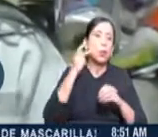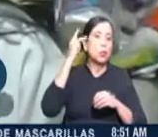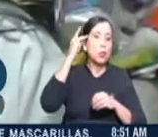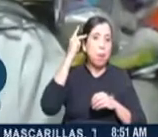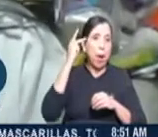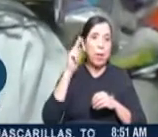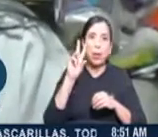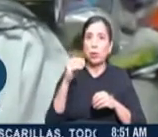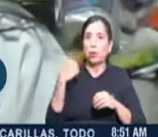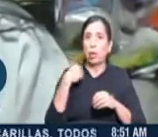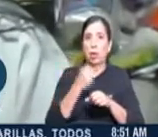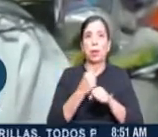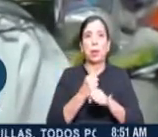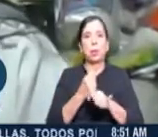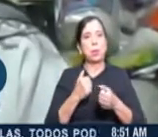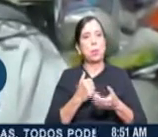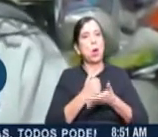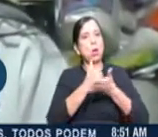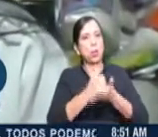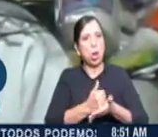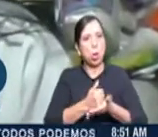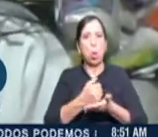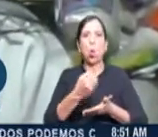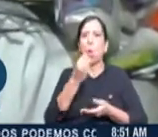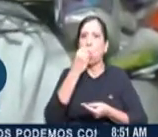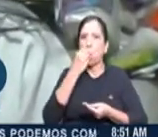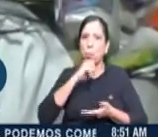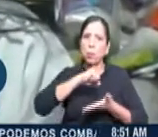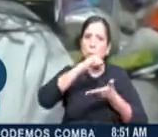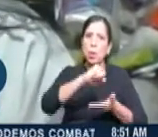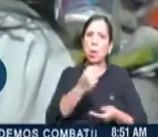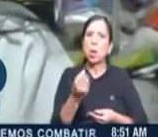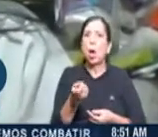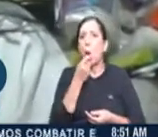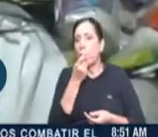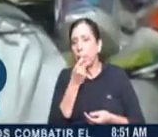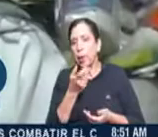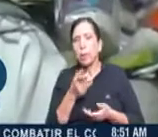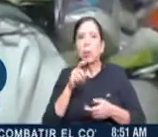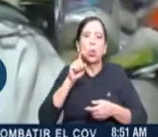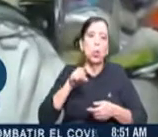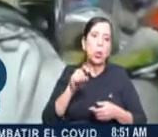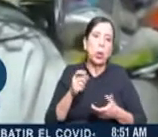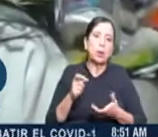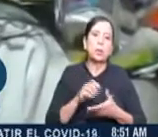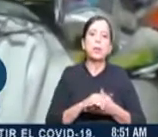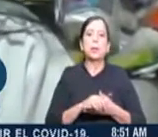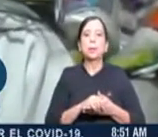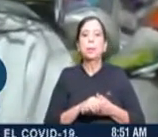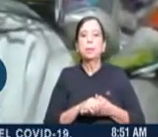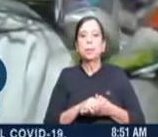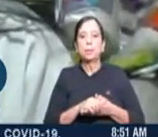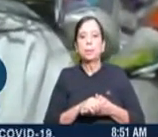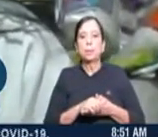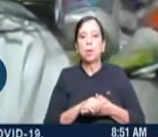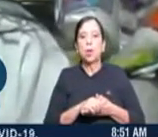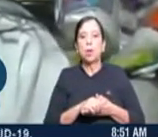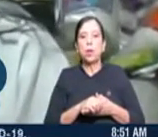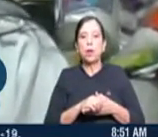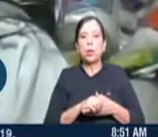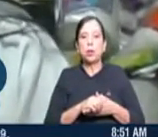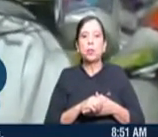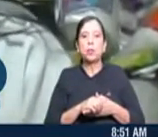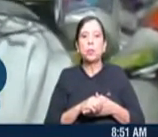laborar. Hemos estado ayudando con comida, con medicamentos o con los artículos que nos solicitan. Al mismo tiempo, estamos haciendo una